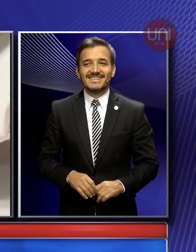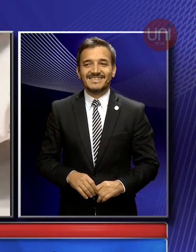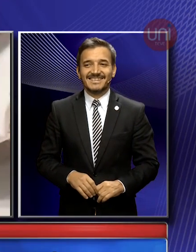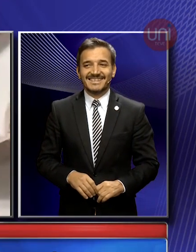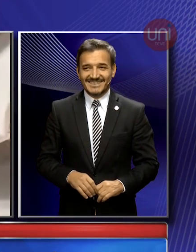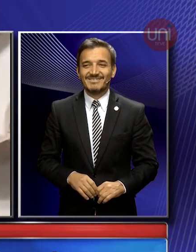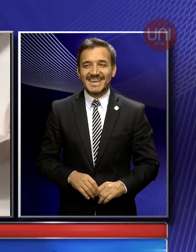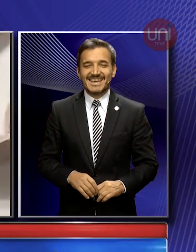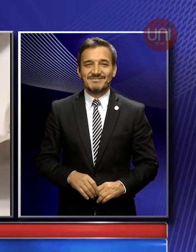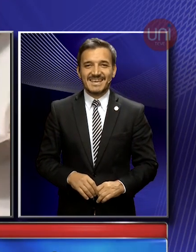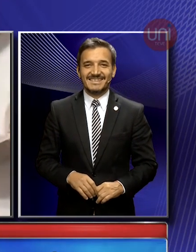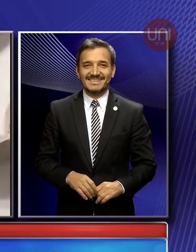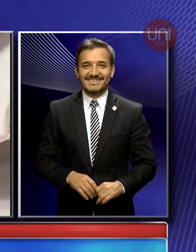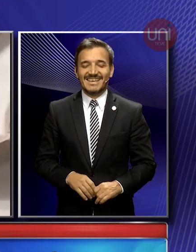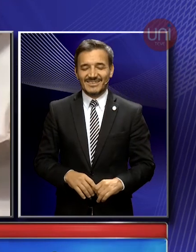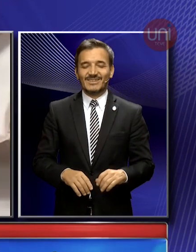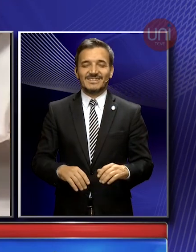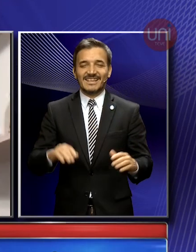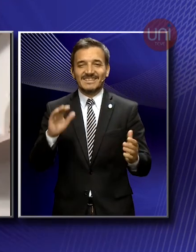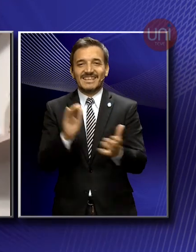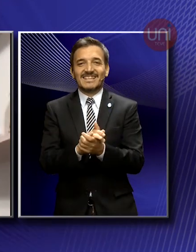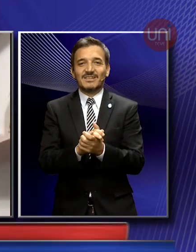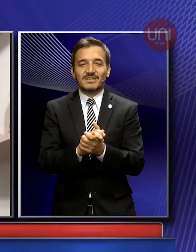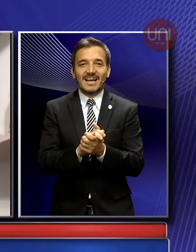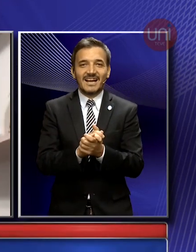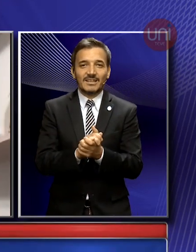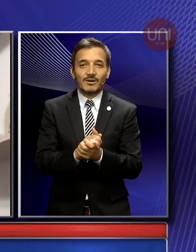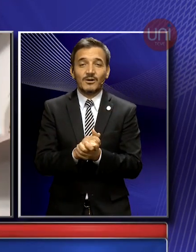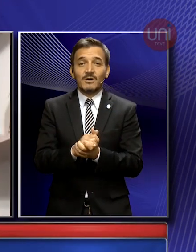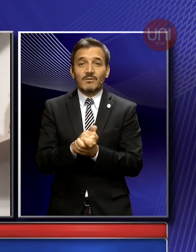quedo esperando, porque les digo, se arrepienten. Bien, yo creo que llega. Gracias, Lucía. Hasta luego. Vamos.